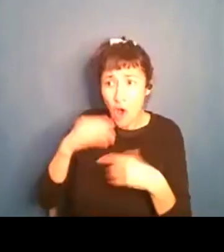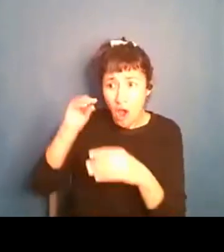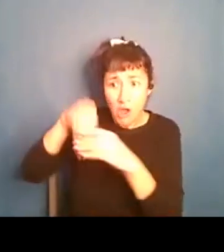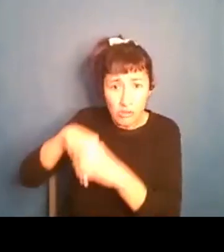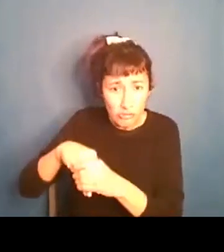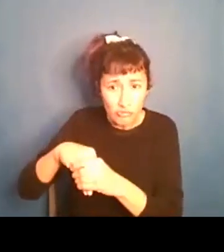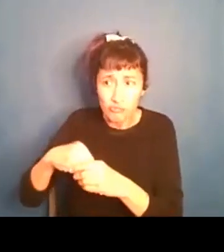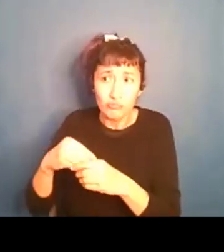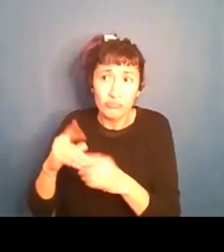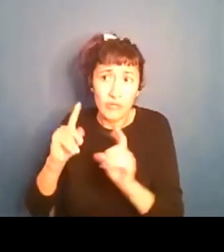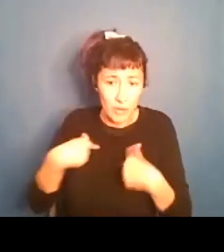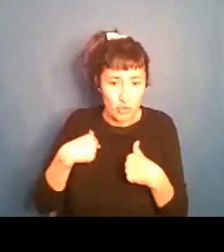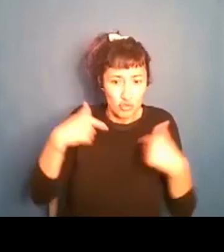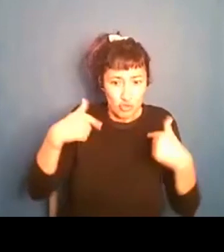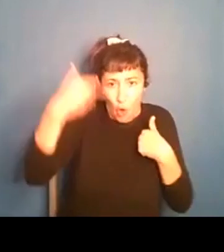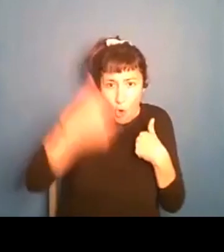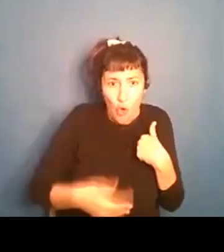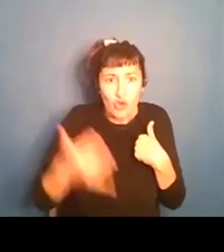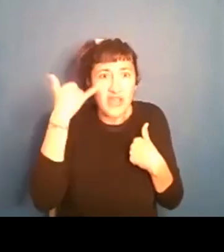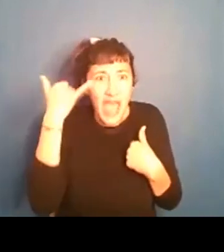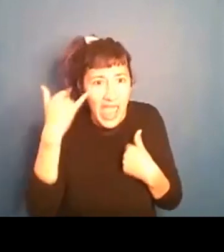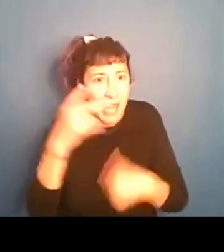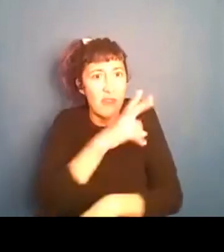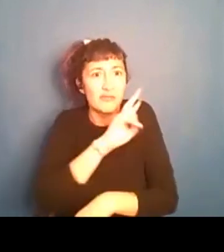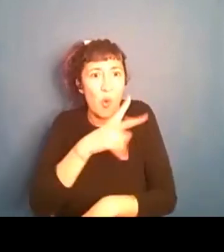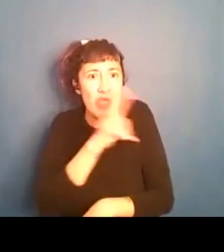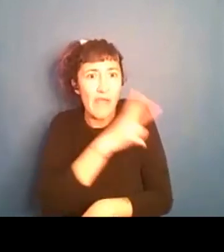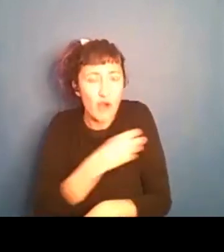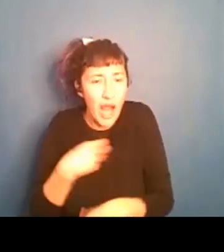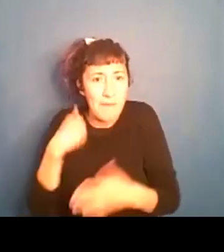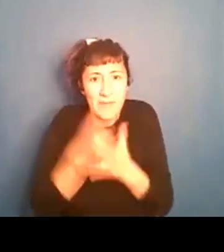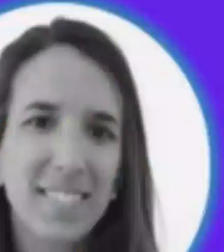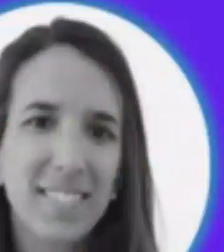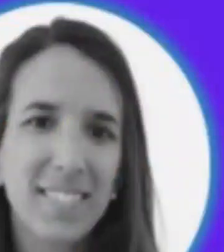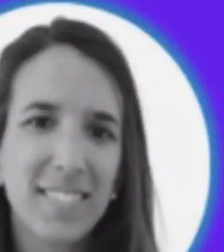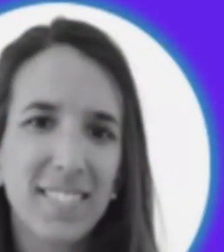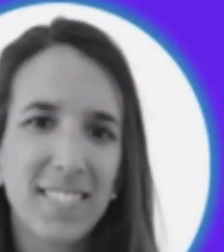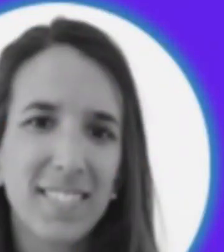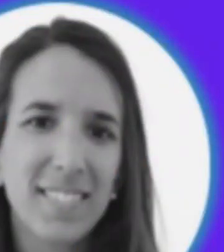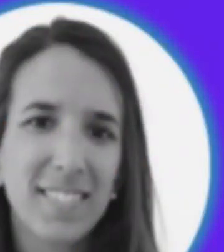sorda, como vocal, como militante de la comunidad sorda, gracias por el espacio y la oportunidad.